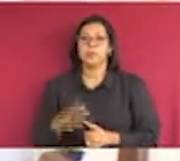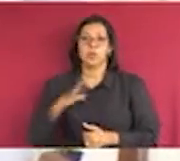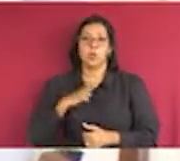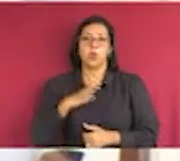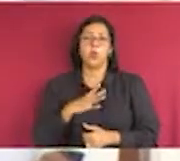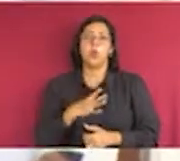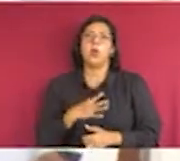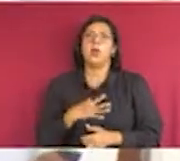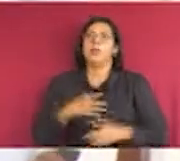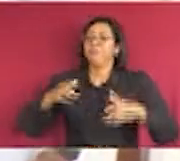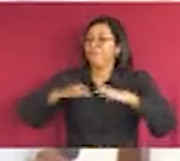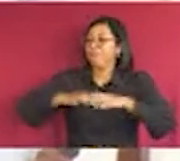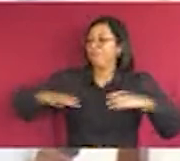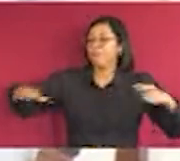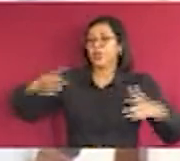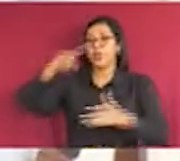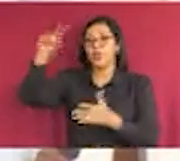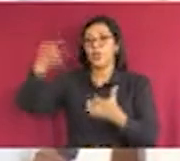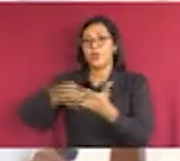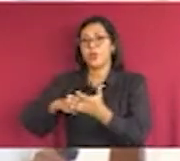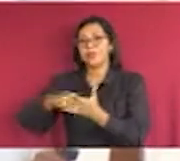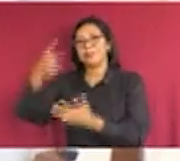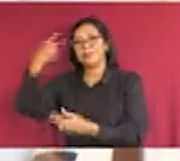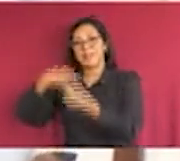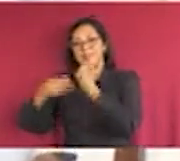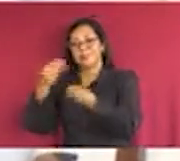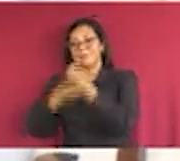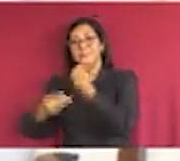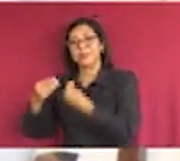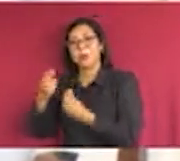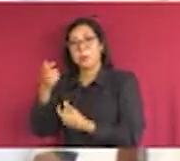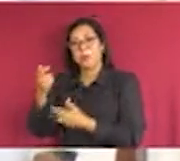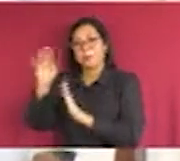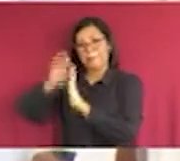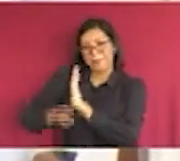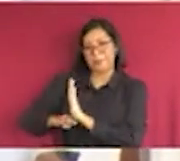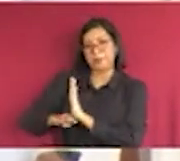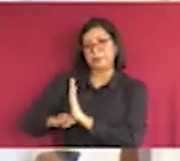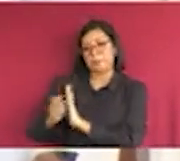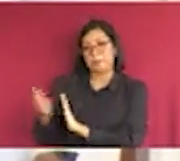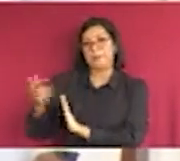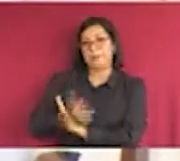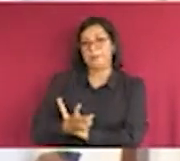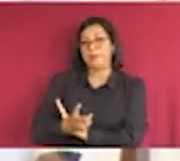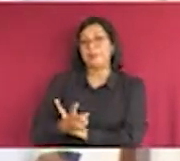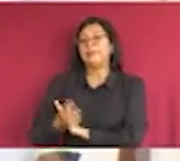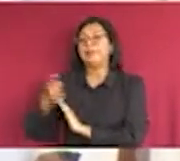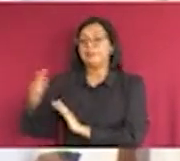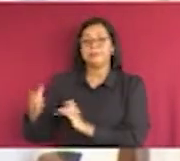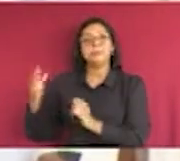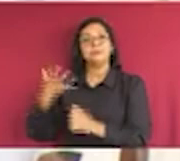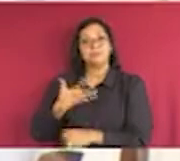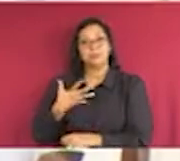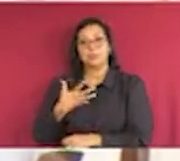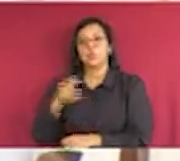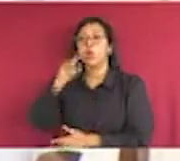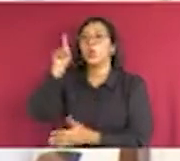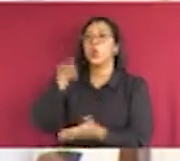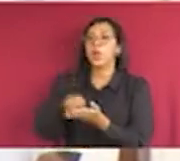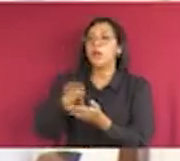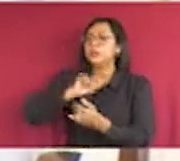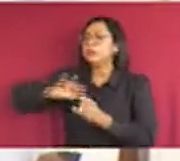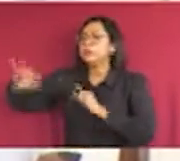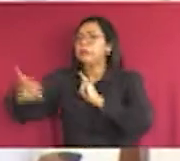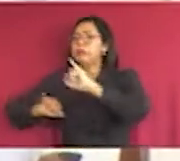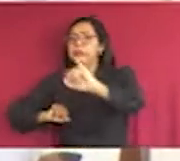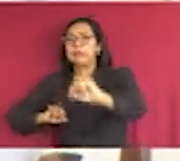comunitarios y públicos estatales. Y en todo esto, Chetumal y las zonas rurales, el sur,